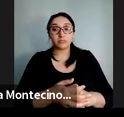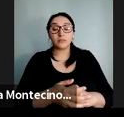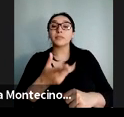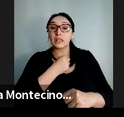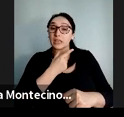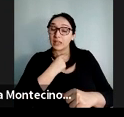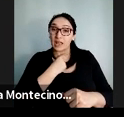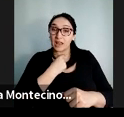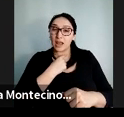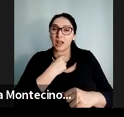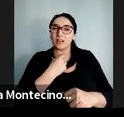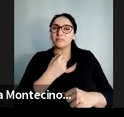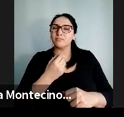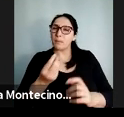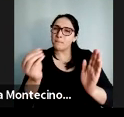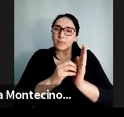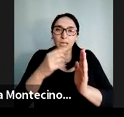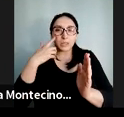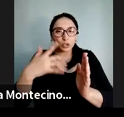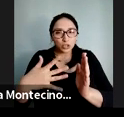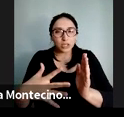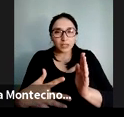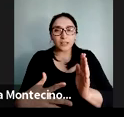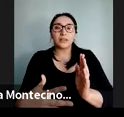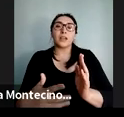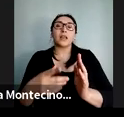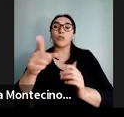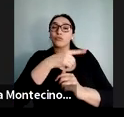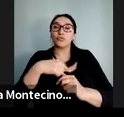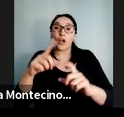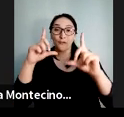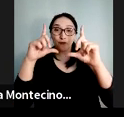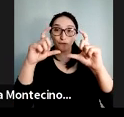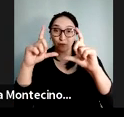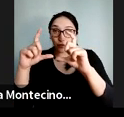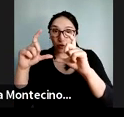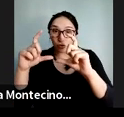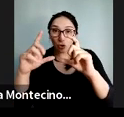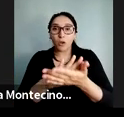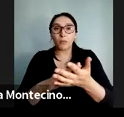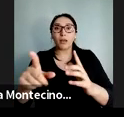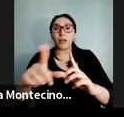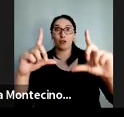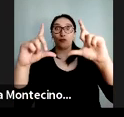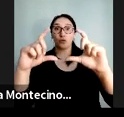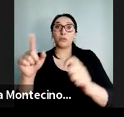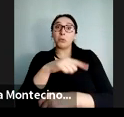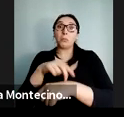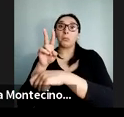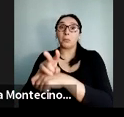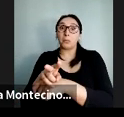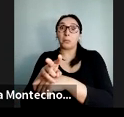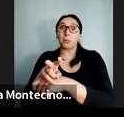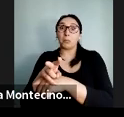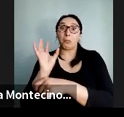quisiera recalcar la importancia de ojalá no tomar fotografías o pantallazos de quienes están asistiendo a esta